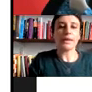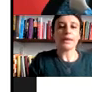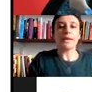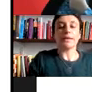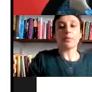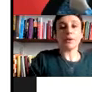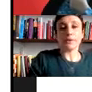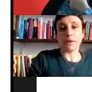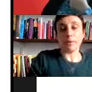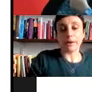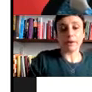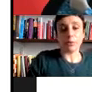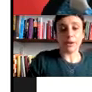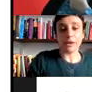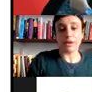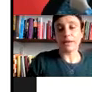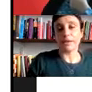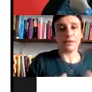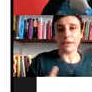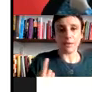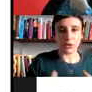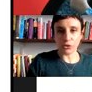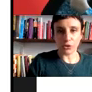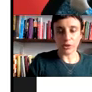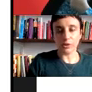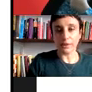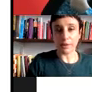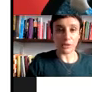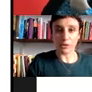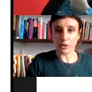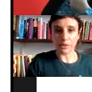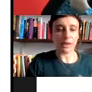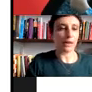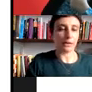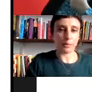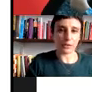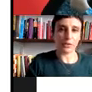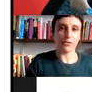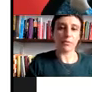reducidas. Después, las barreras comunicacionales, que tienen que ver con todo esto de la transmisión de